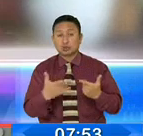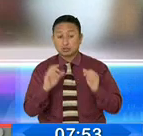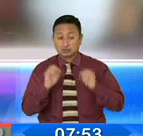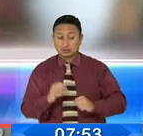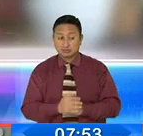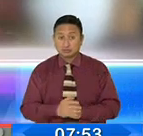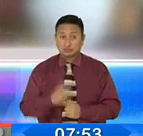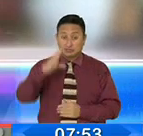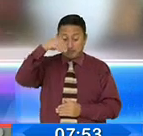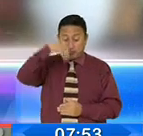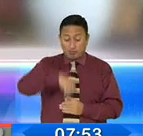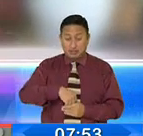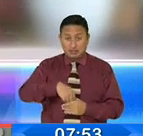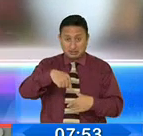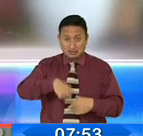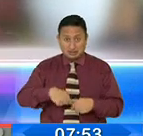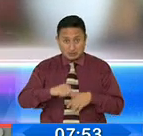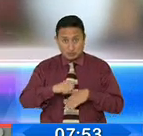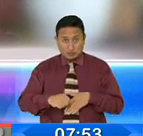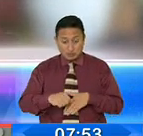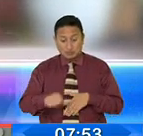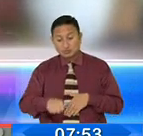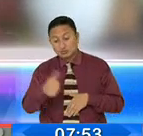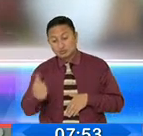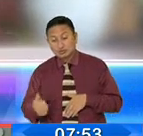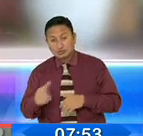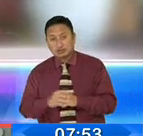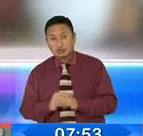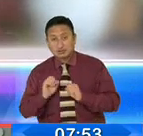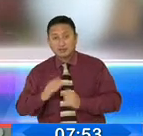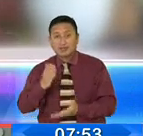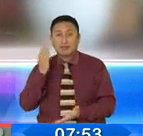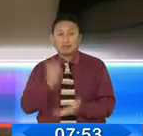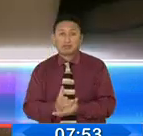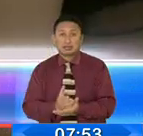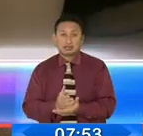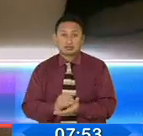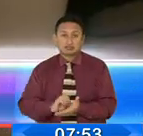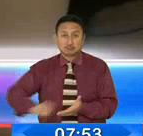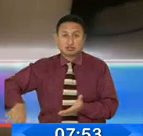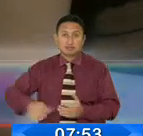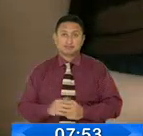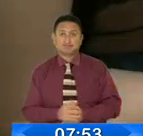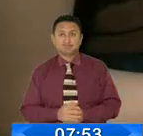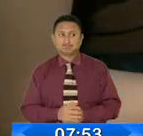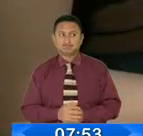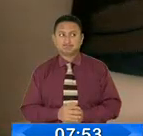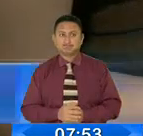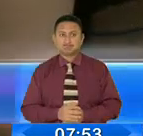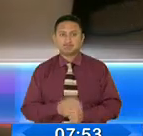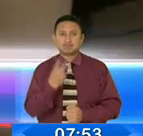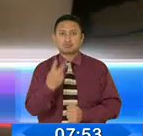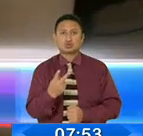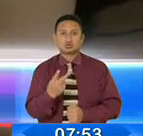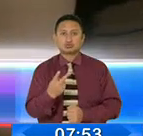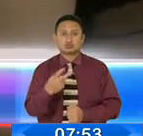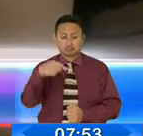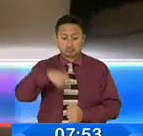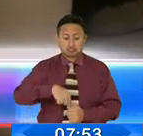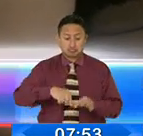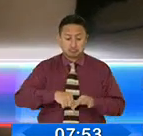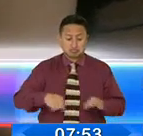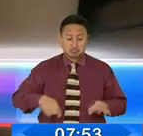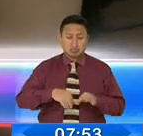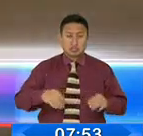a hacer esta cirugía acá. Y la otra opción era interrumpir el embarazo. Decidieron entonces tomar el riesgo. Su madre dice que